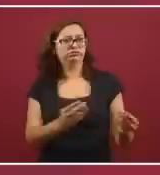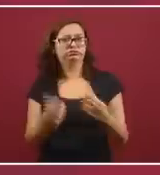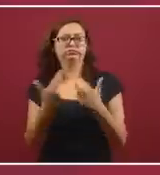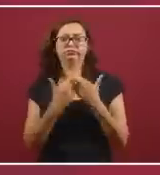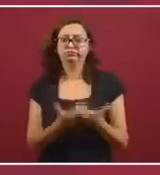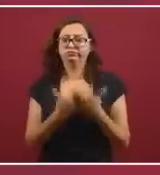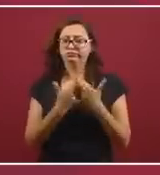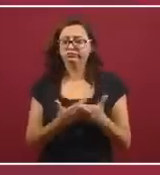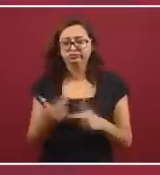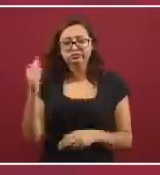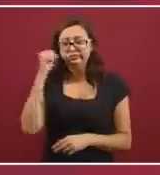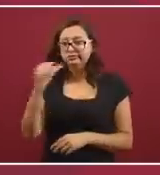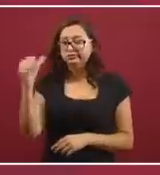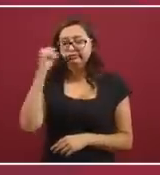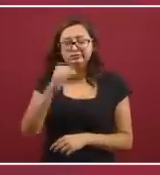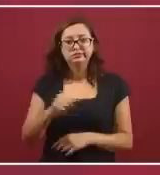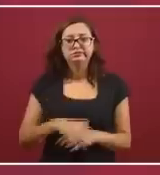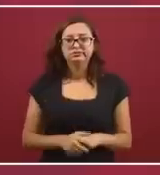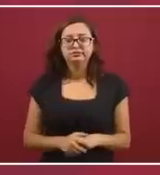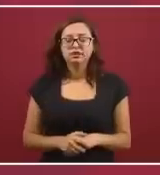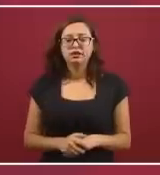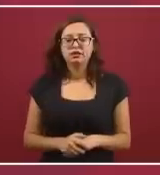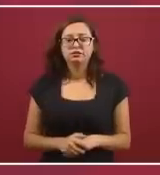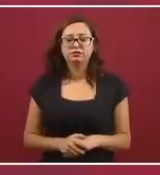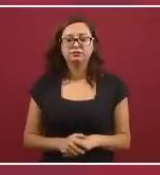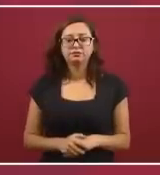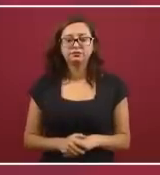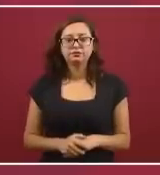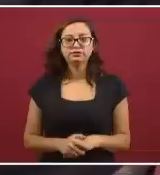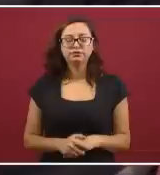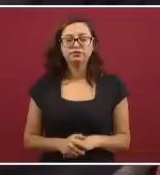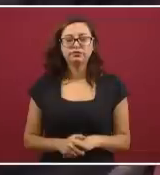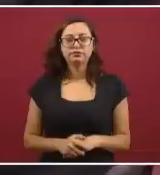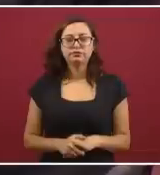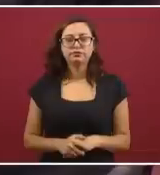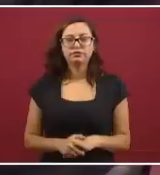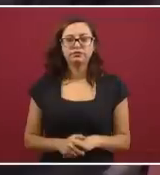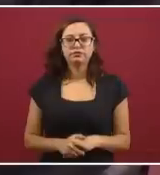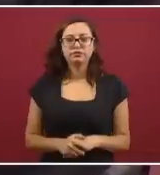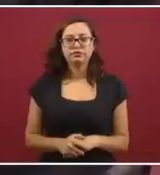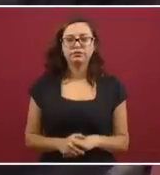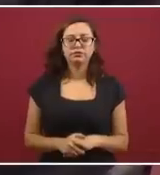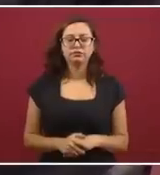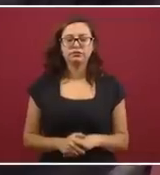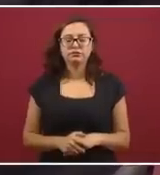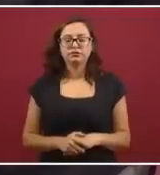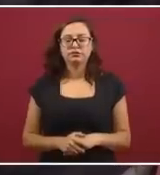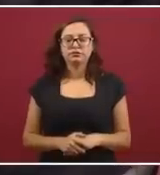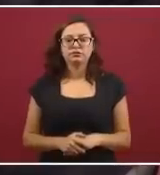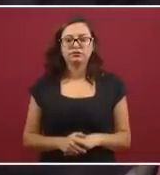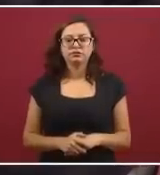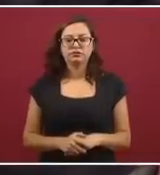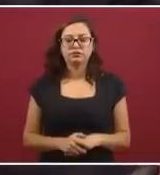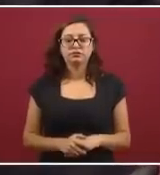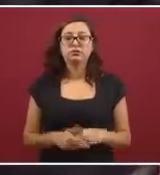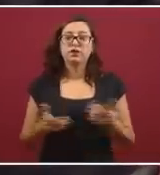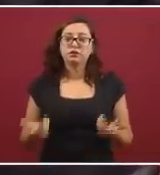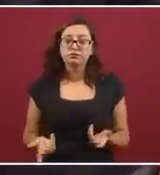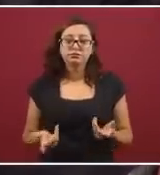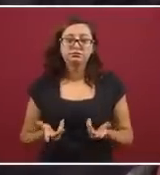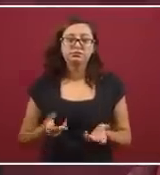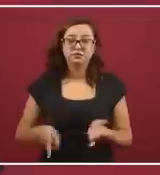siempre porque siempre se están obteniendo